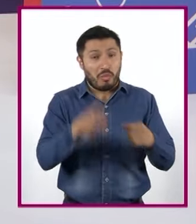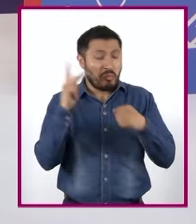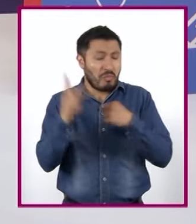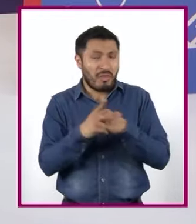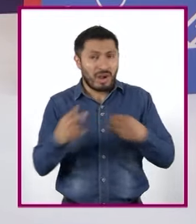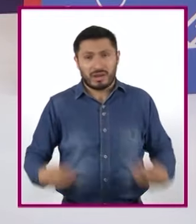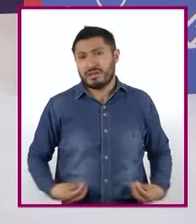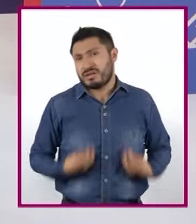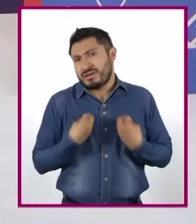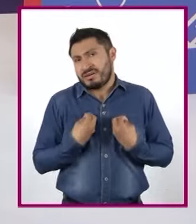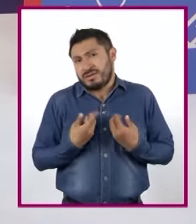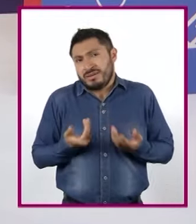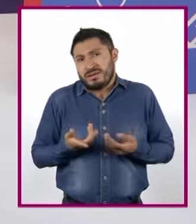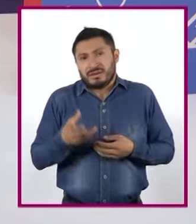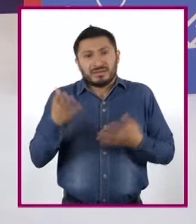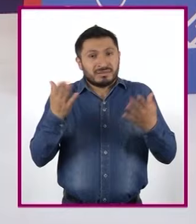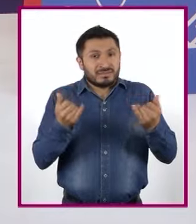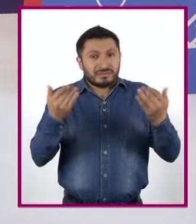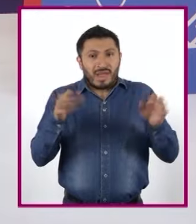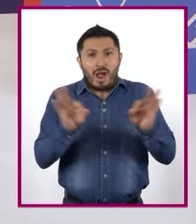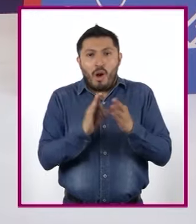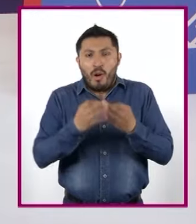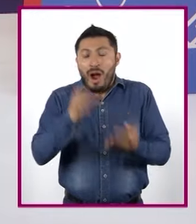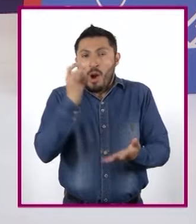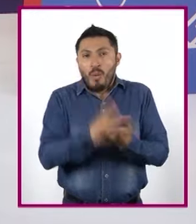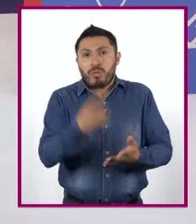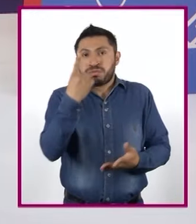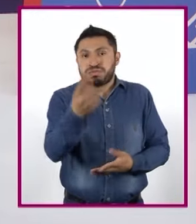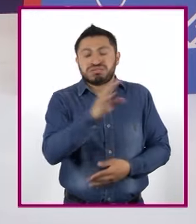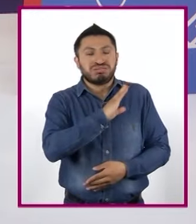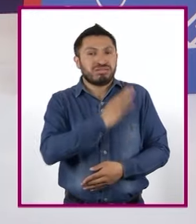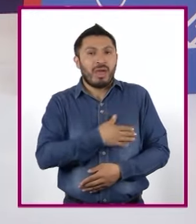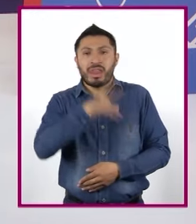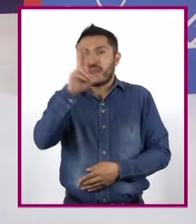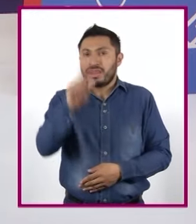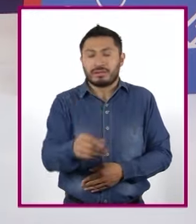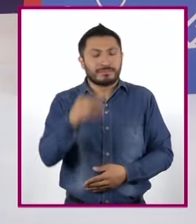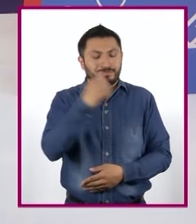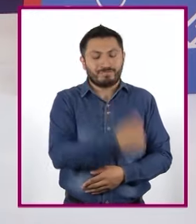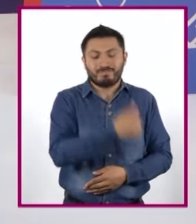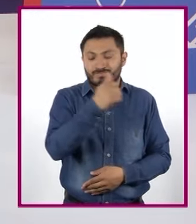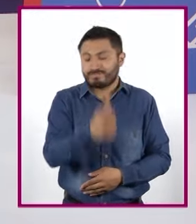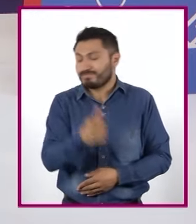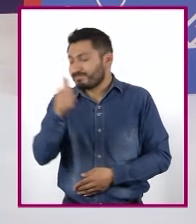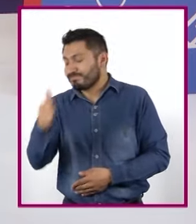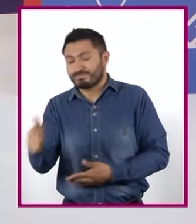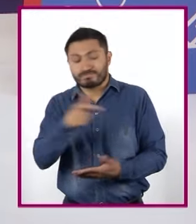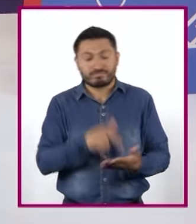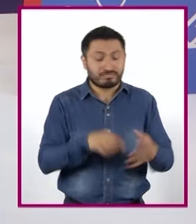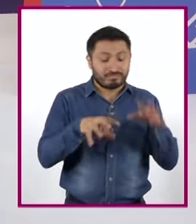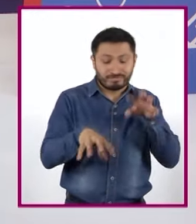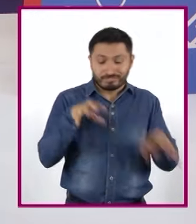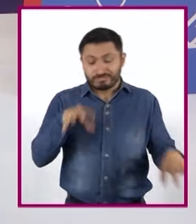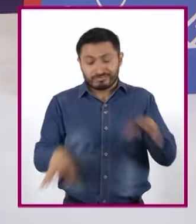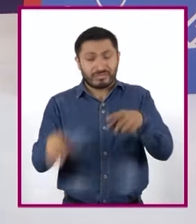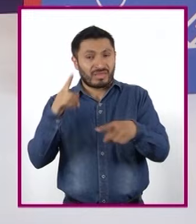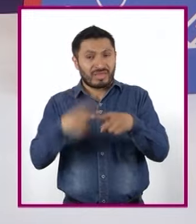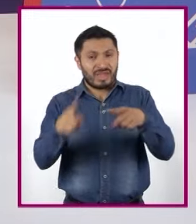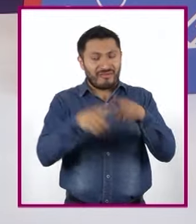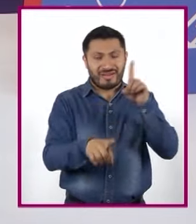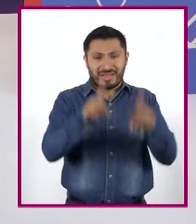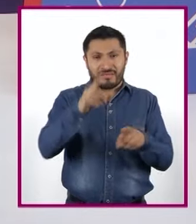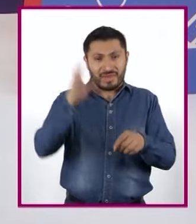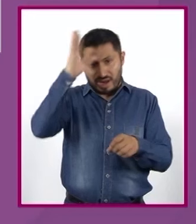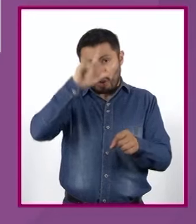No existe una sola forma de hablar el español. Cada lugar le hace de manera diferente de acuerdo a su cultura